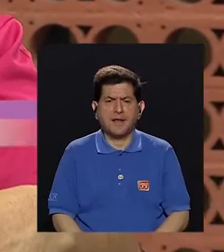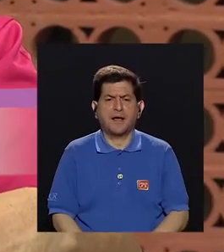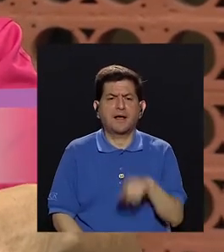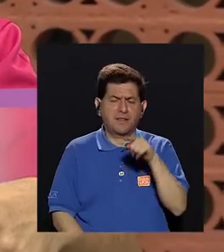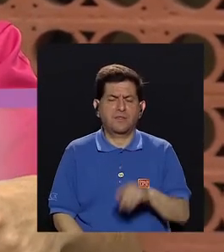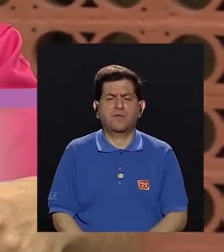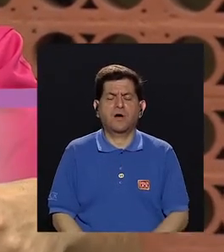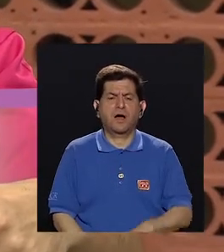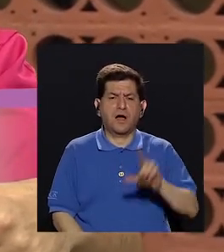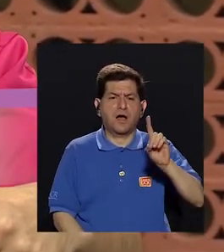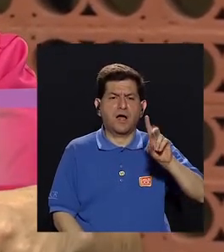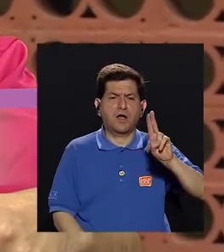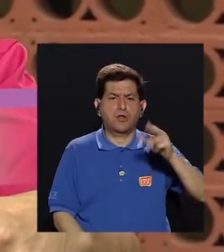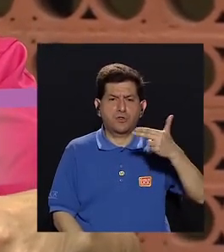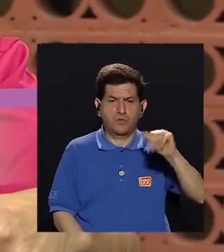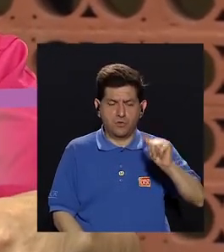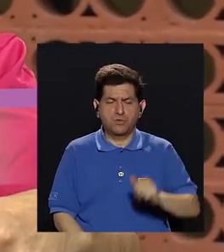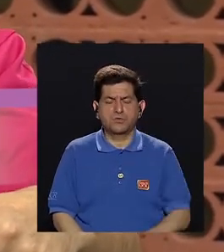perfumes, talcos,